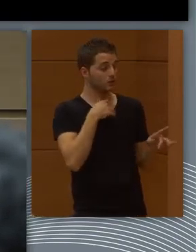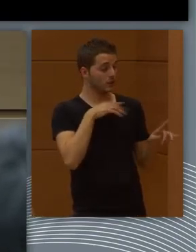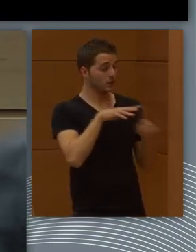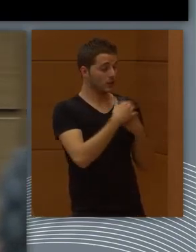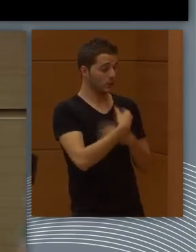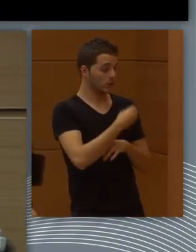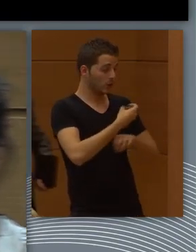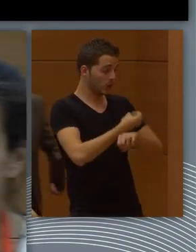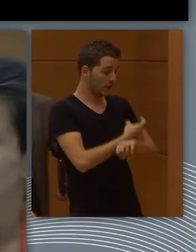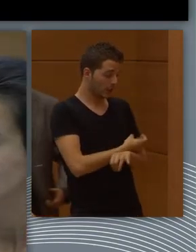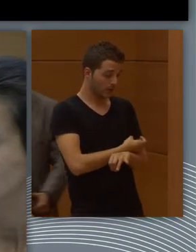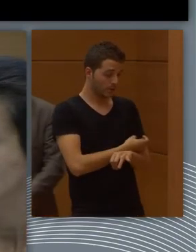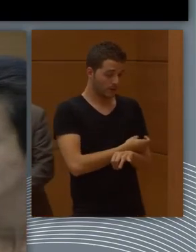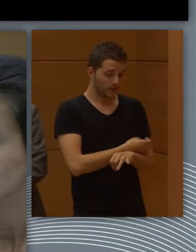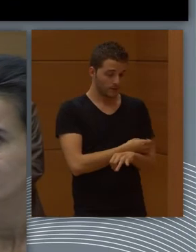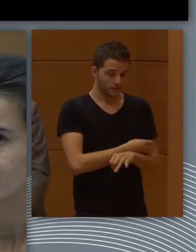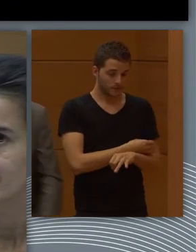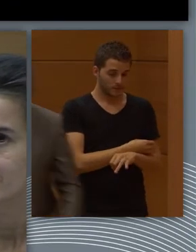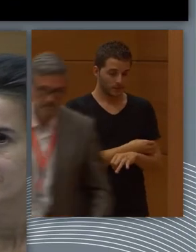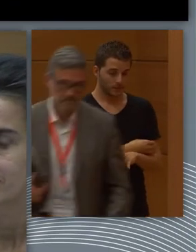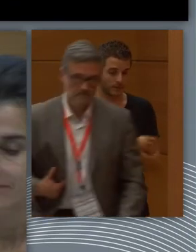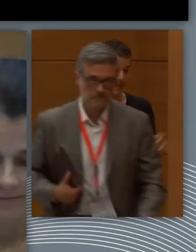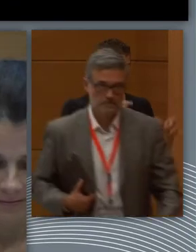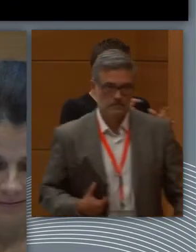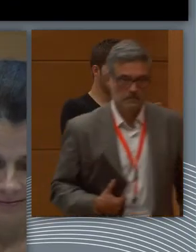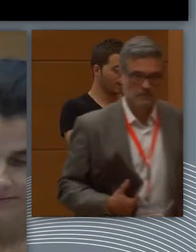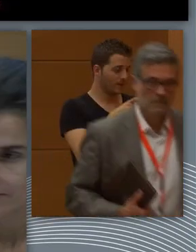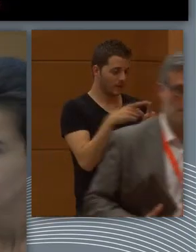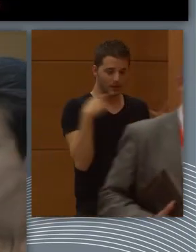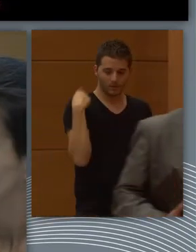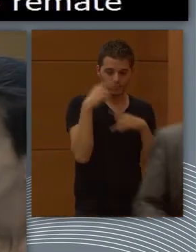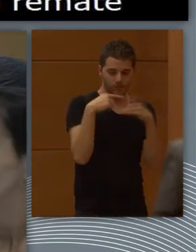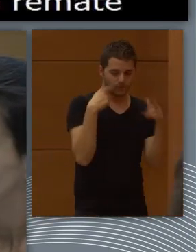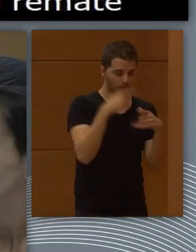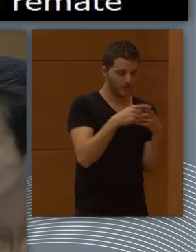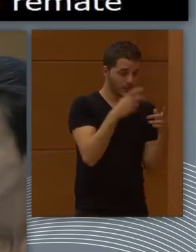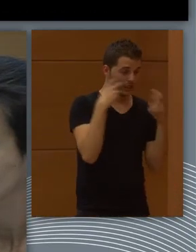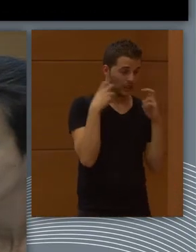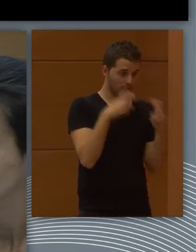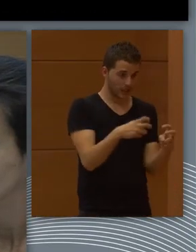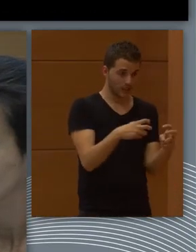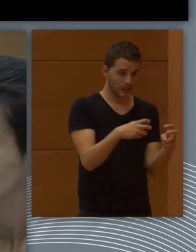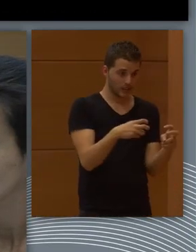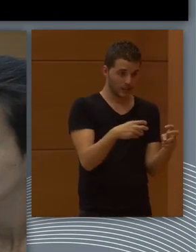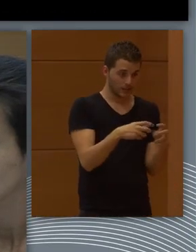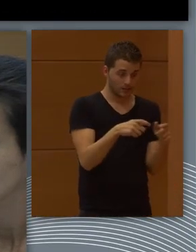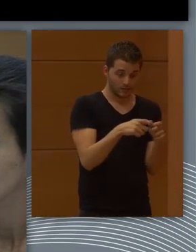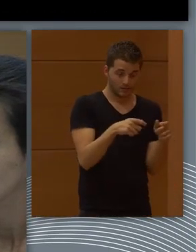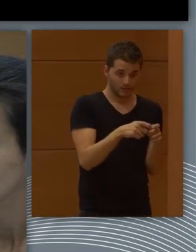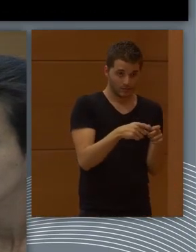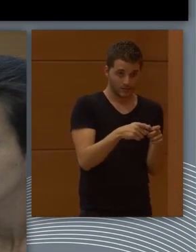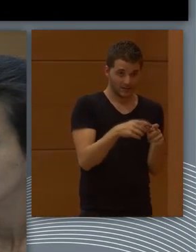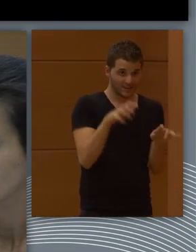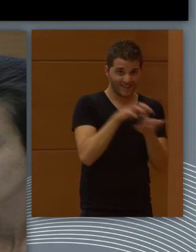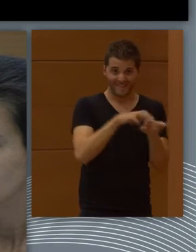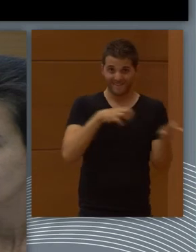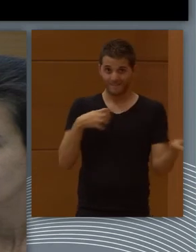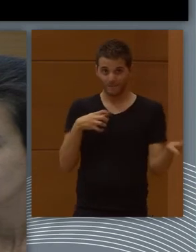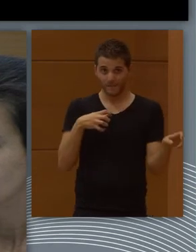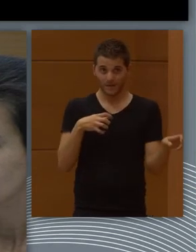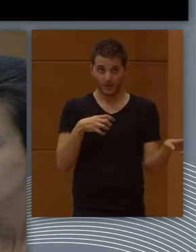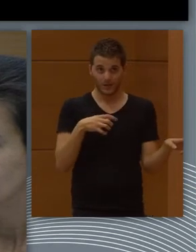de Renfe Operadora, el billete clásico de cercanías al que tú te refieres, en la mayoría de nuestros